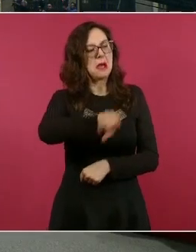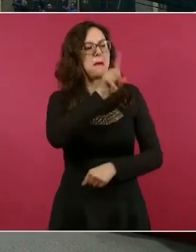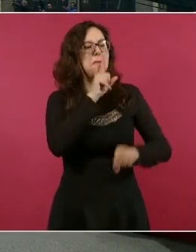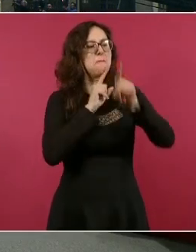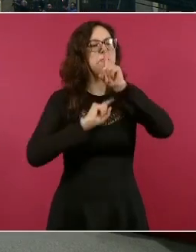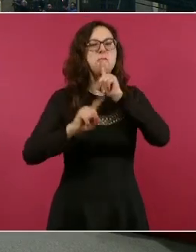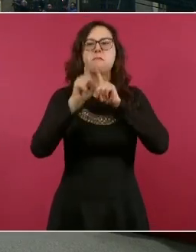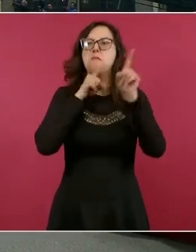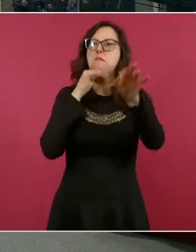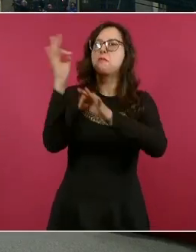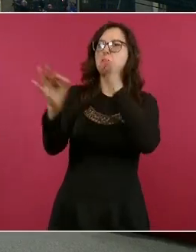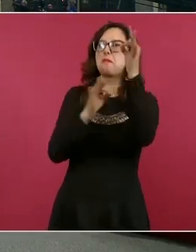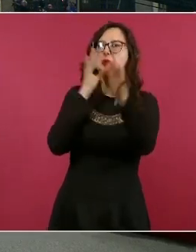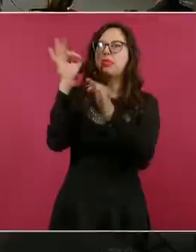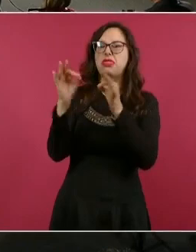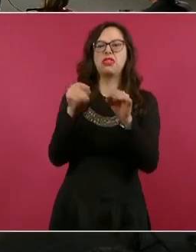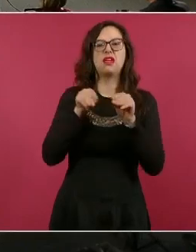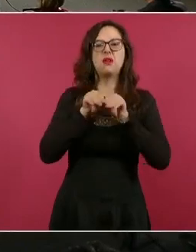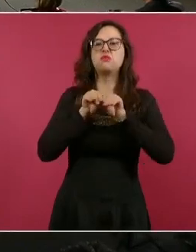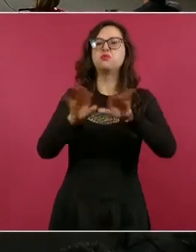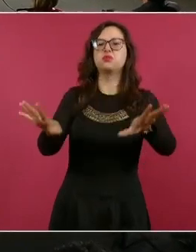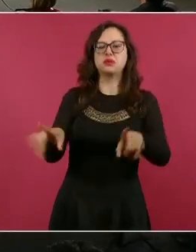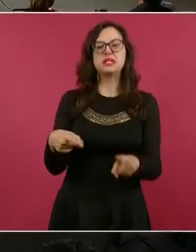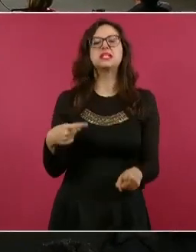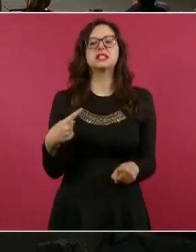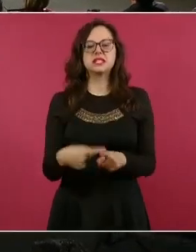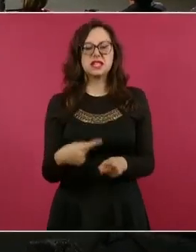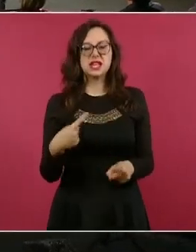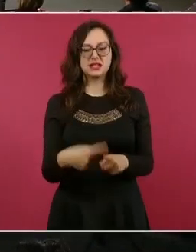preguntas. ¿De acuerdo? Sí.